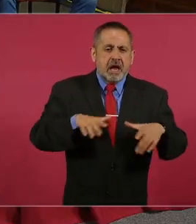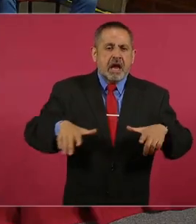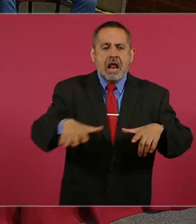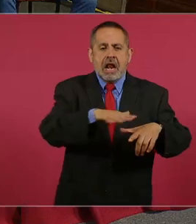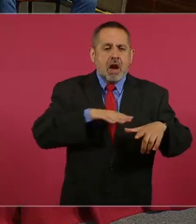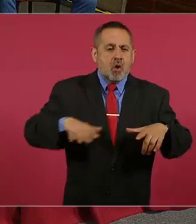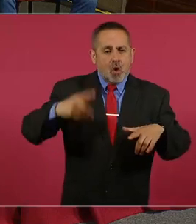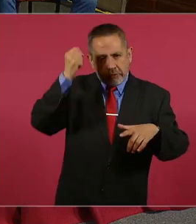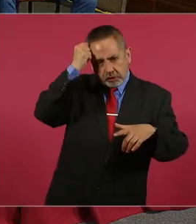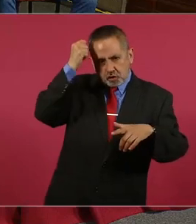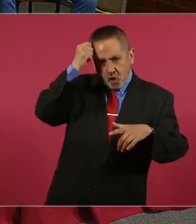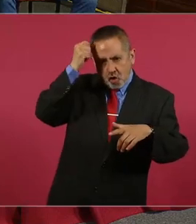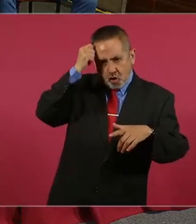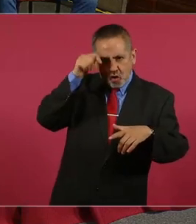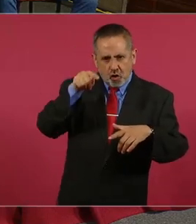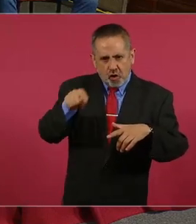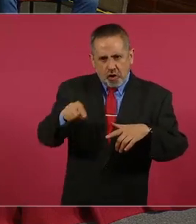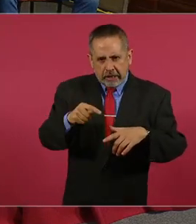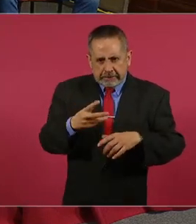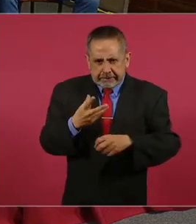Texcoco,